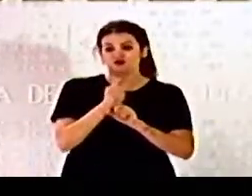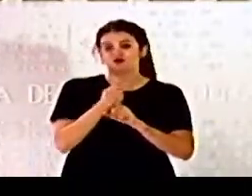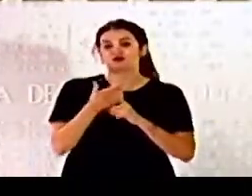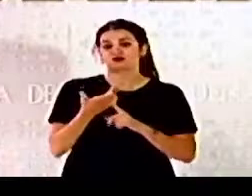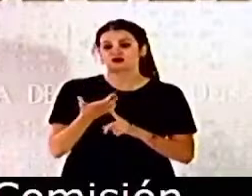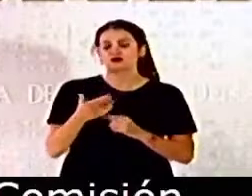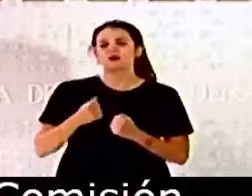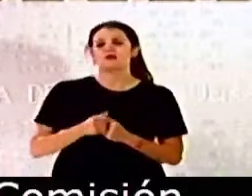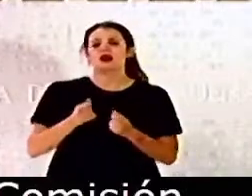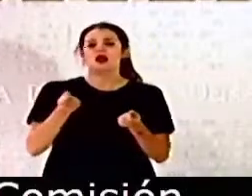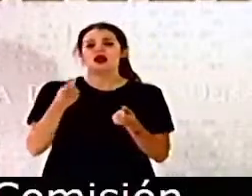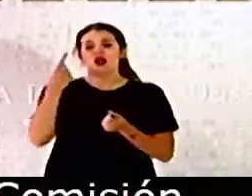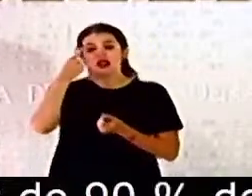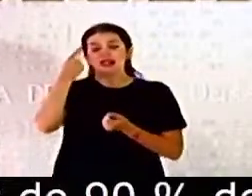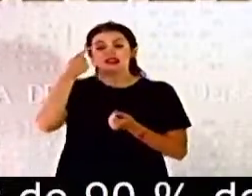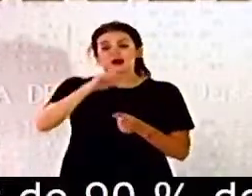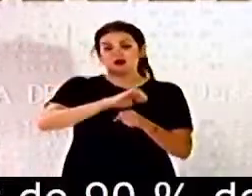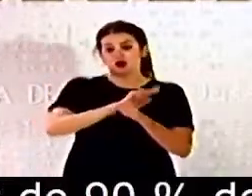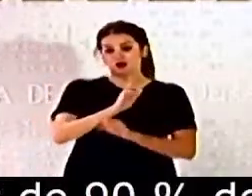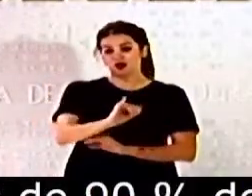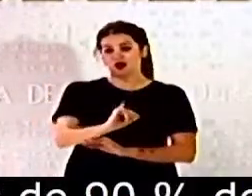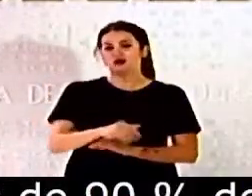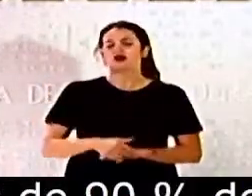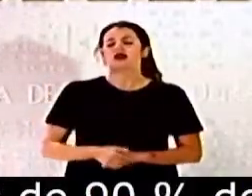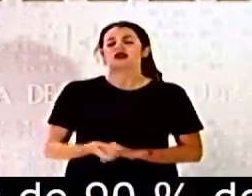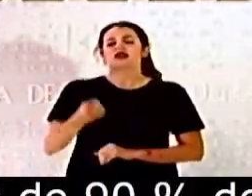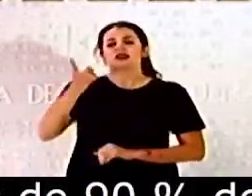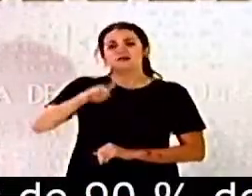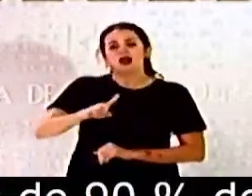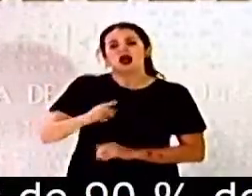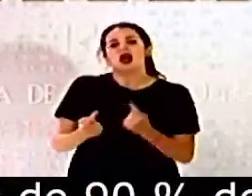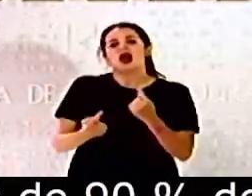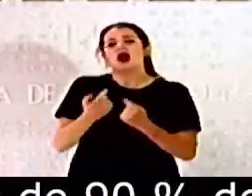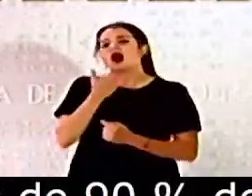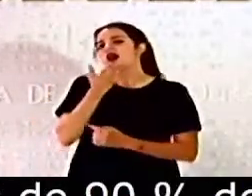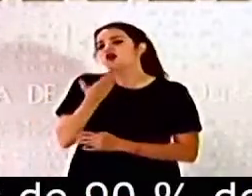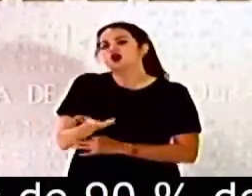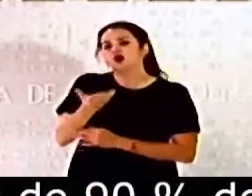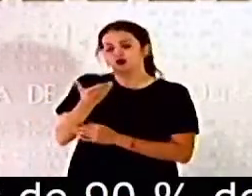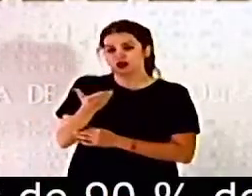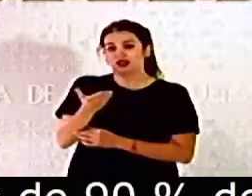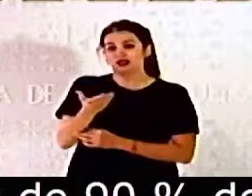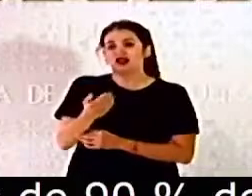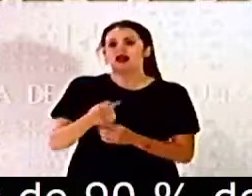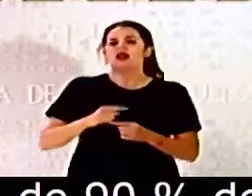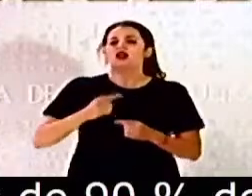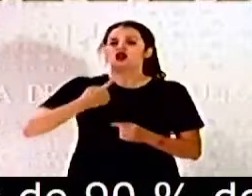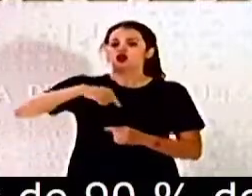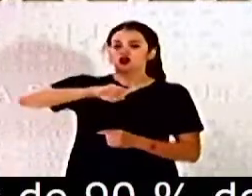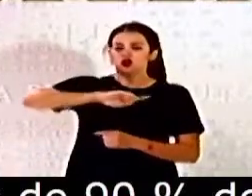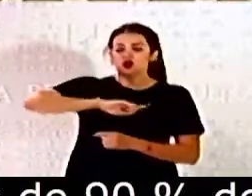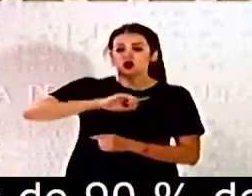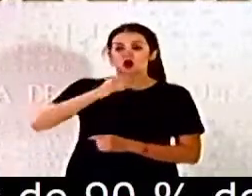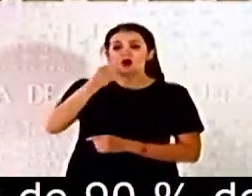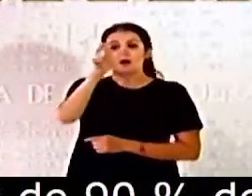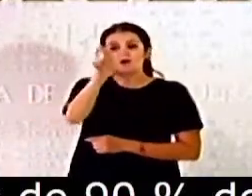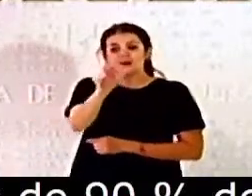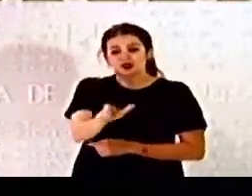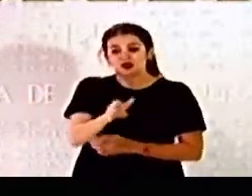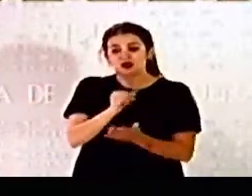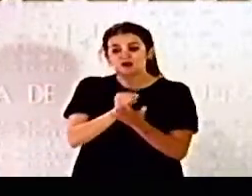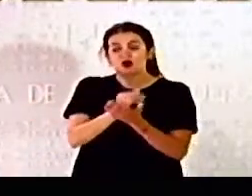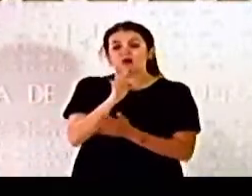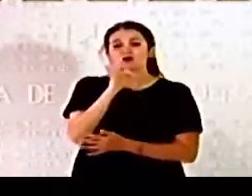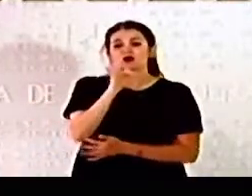muy importante, y es que cada vez que diagnosticamos a alguien son una serie de